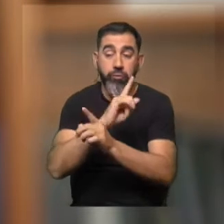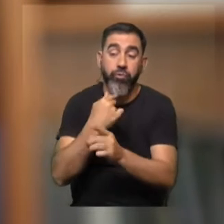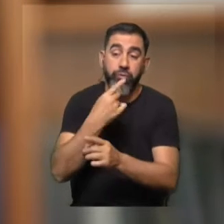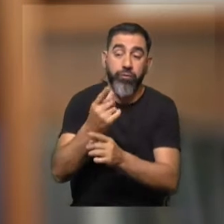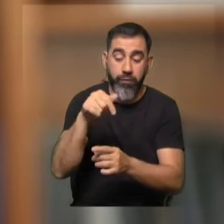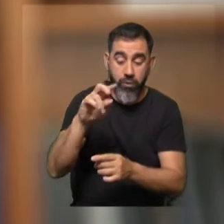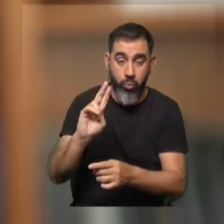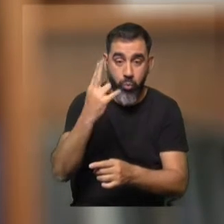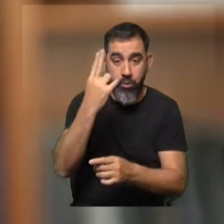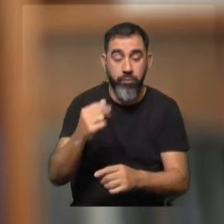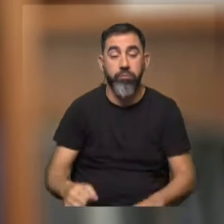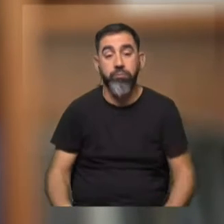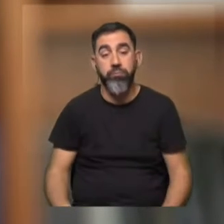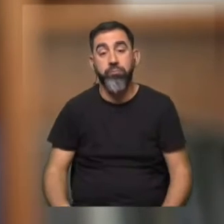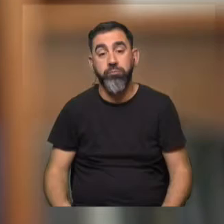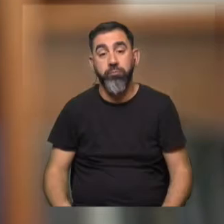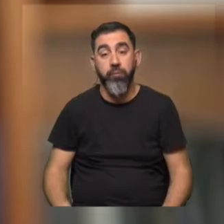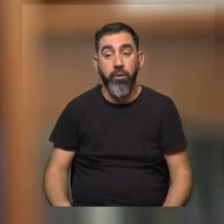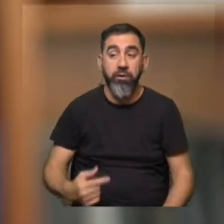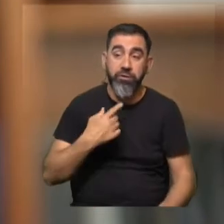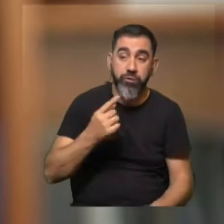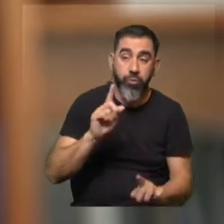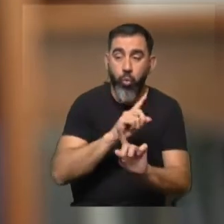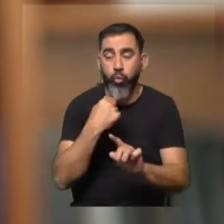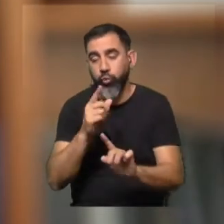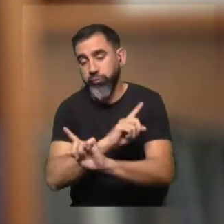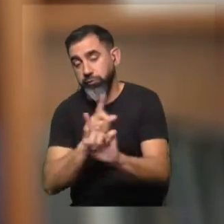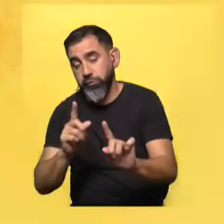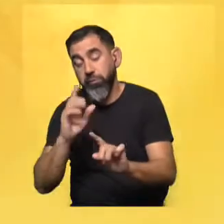en Uruguay y poder ver si es rentable o no